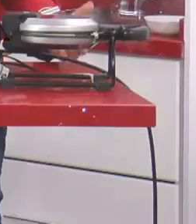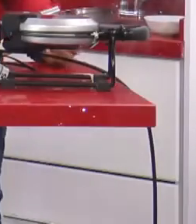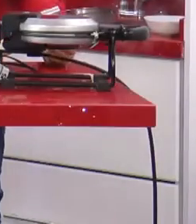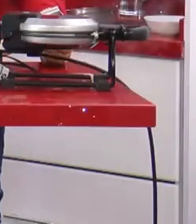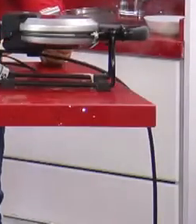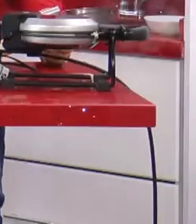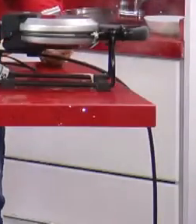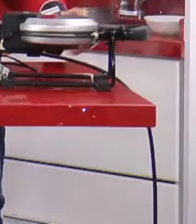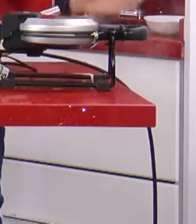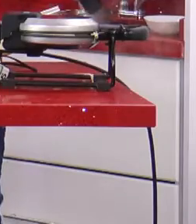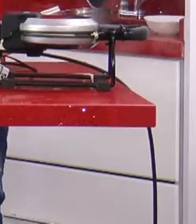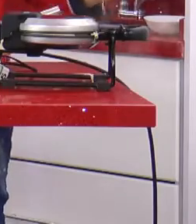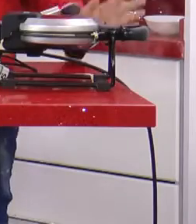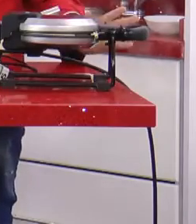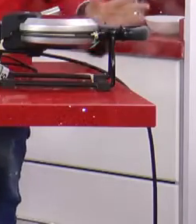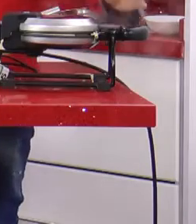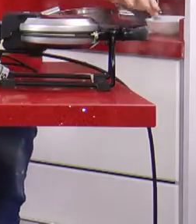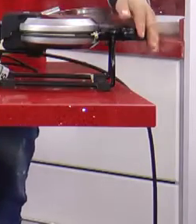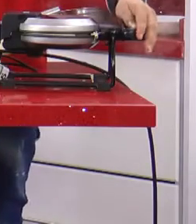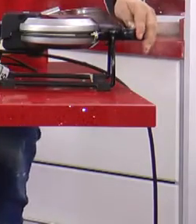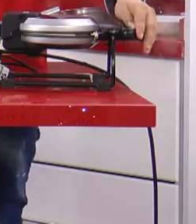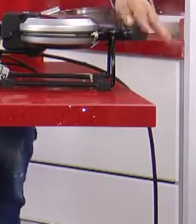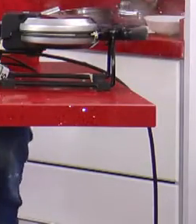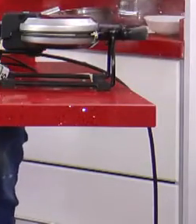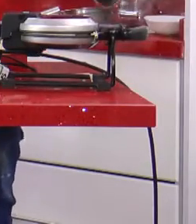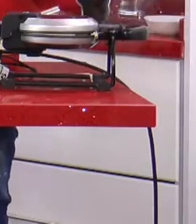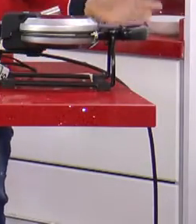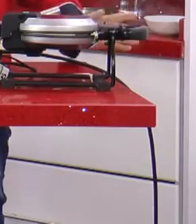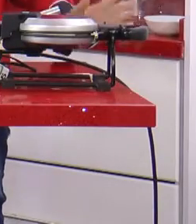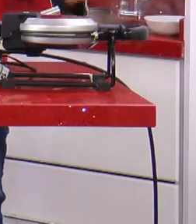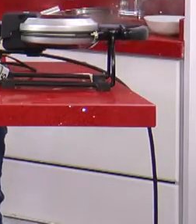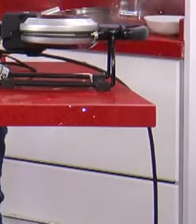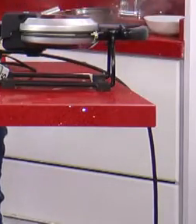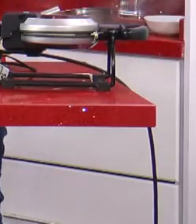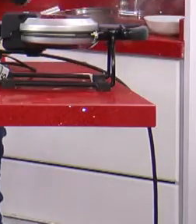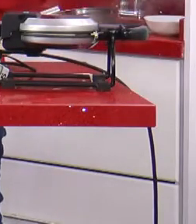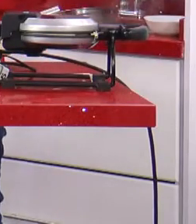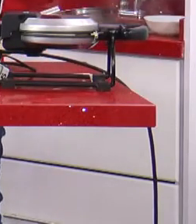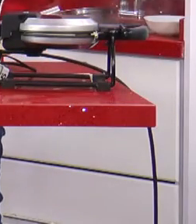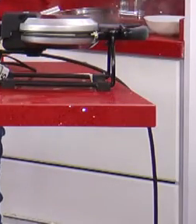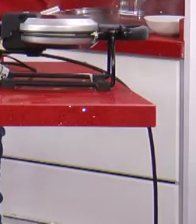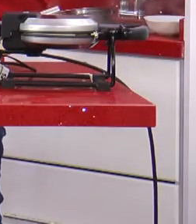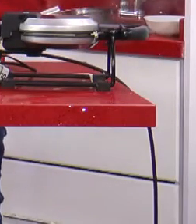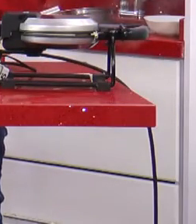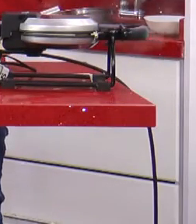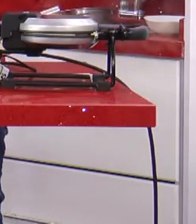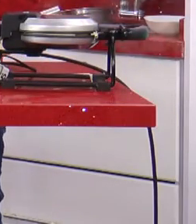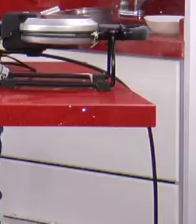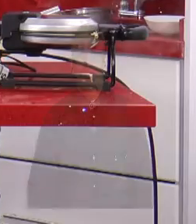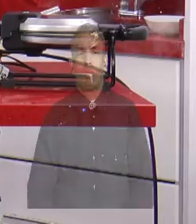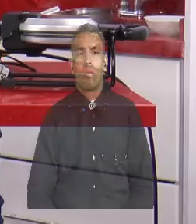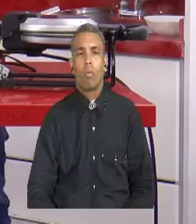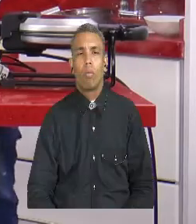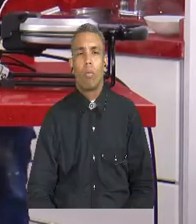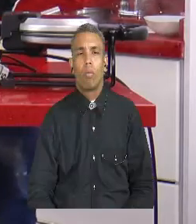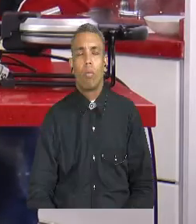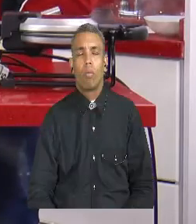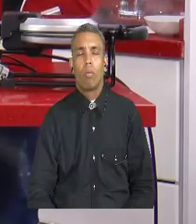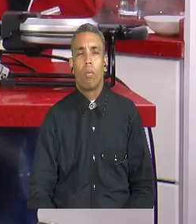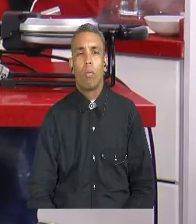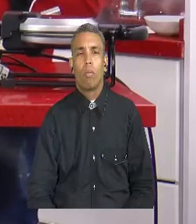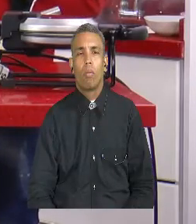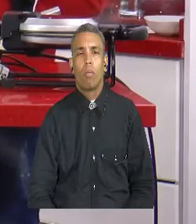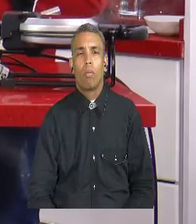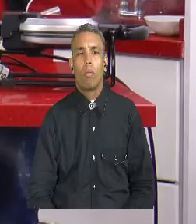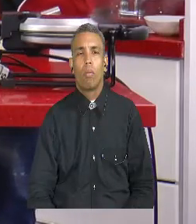Bueno, gente bonita de Barranca Bermeja, nuevamente aquí. Ya estamos aquí nuevamente, entonces queremos saber cómo nos va a acompañar hoy con el